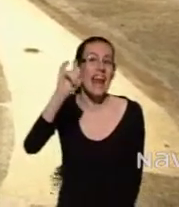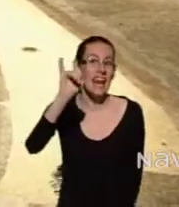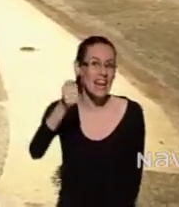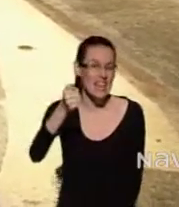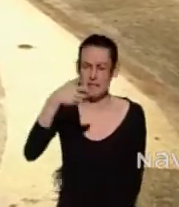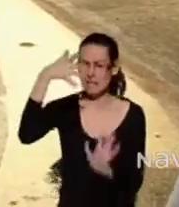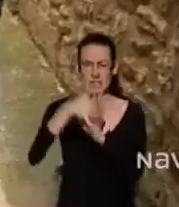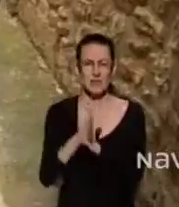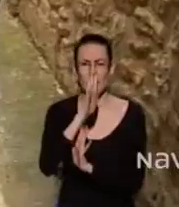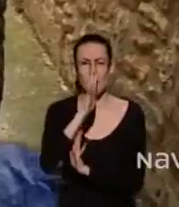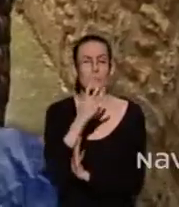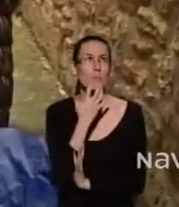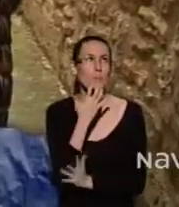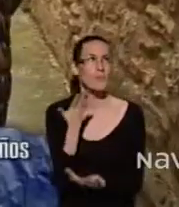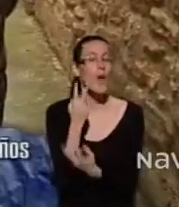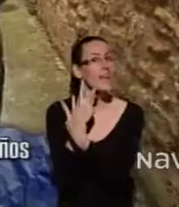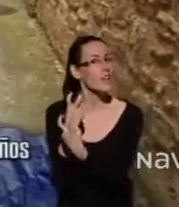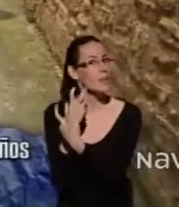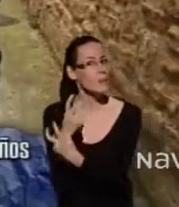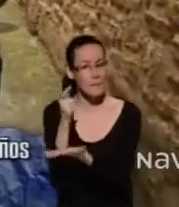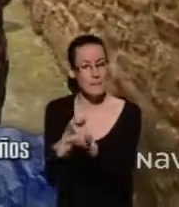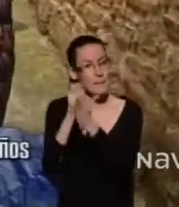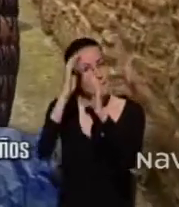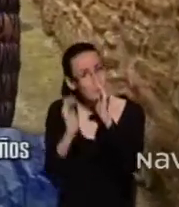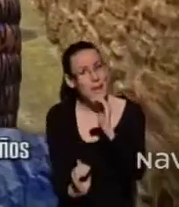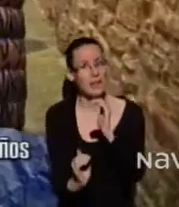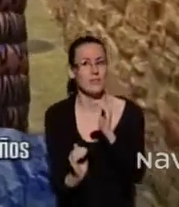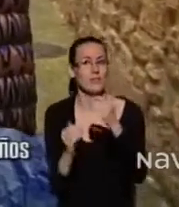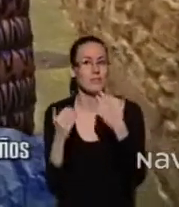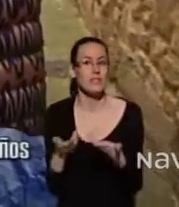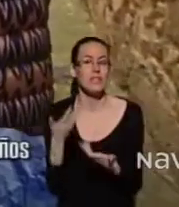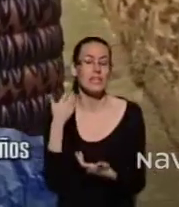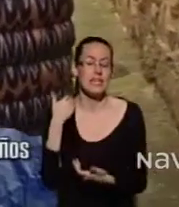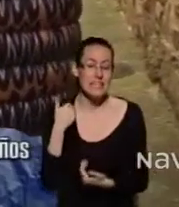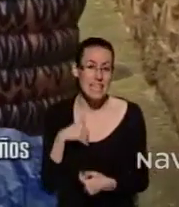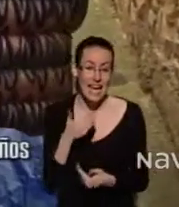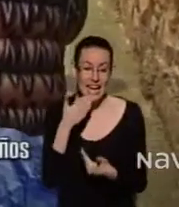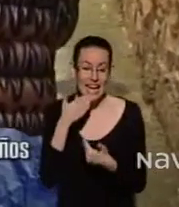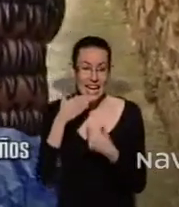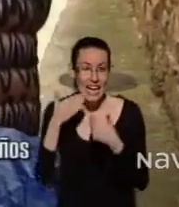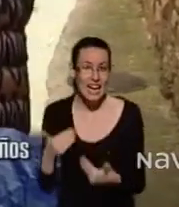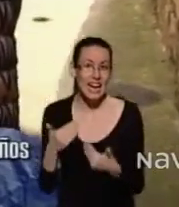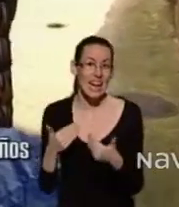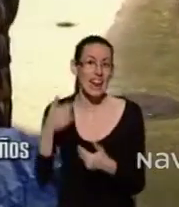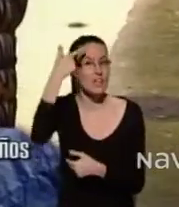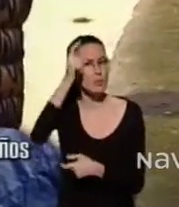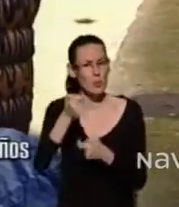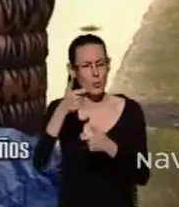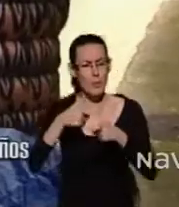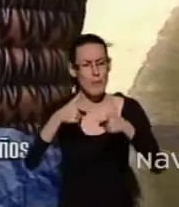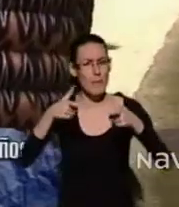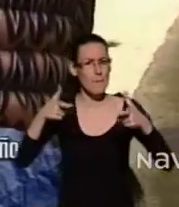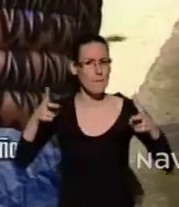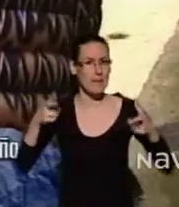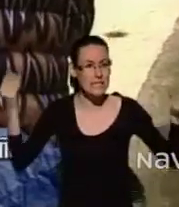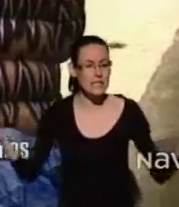menos impuestos, y tras la Hidalguía Universal, pues el pueblo ya fue creciendo y mejorando su población. Un siglo después,